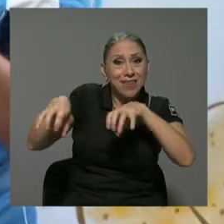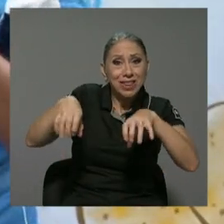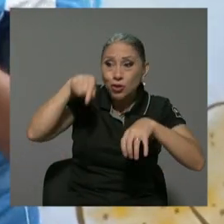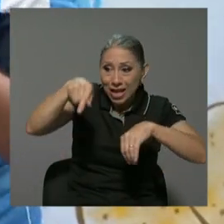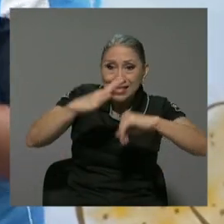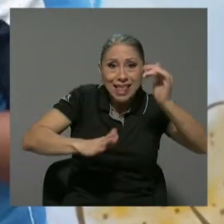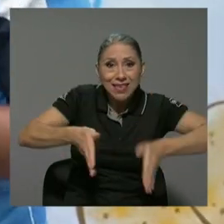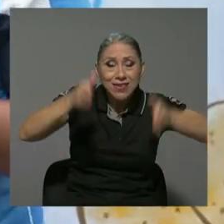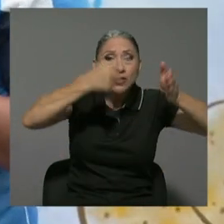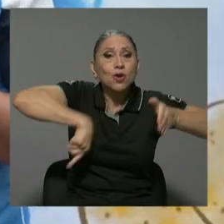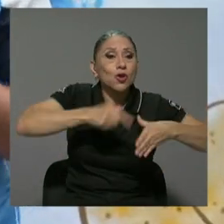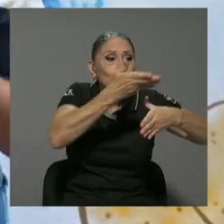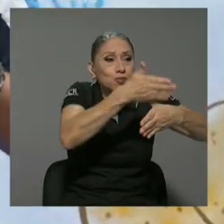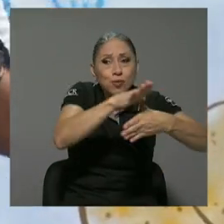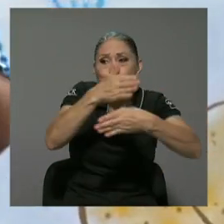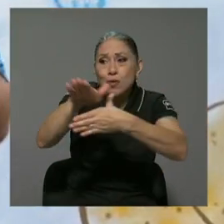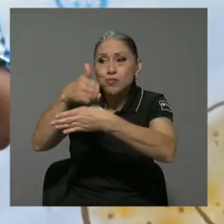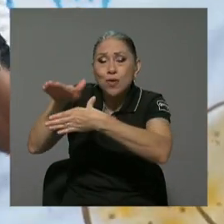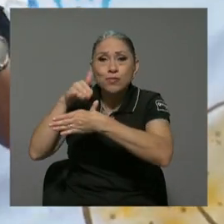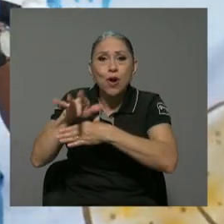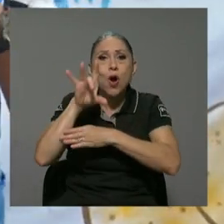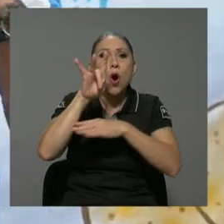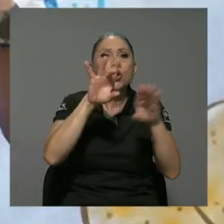una laminita de fidrolit